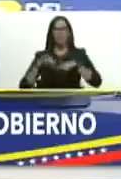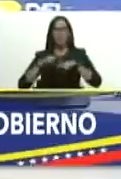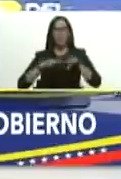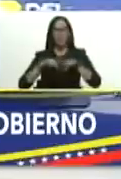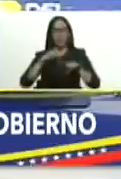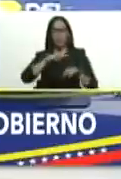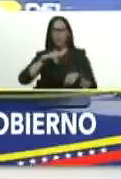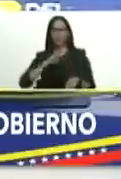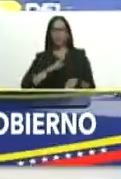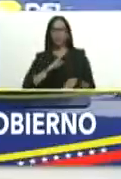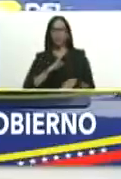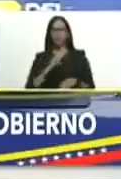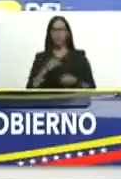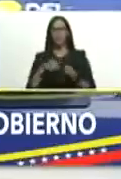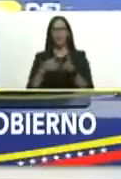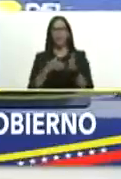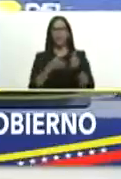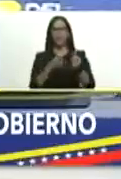propio camino.